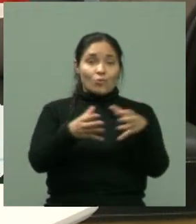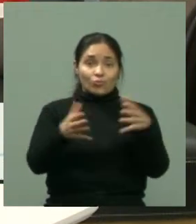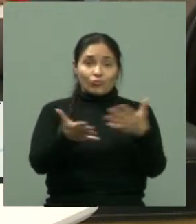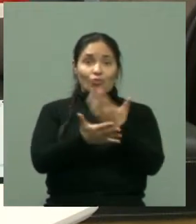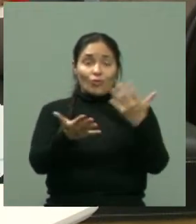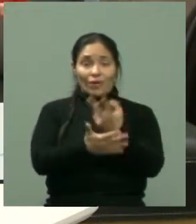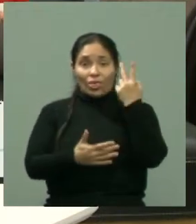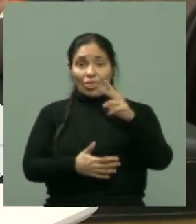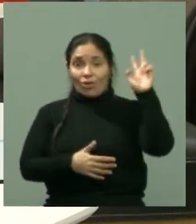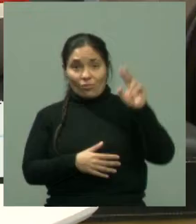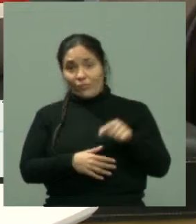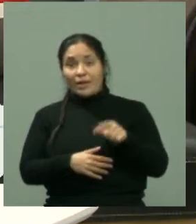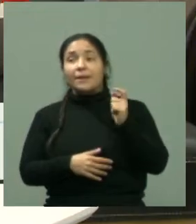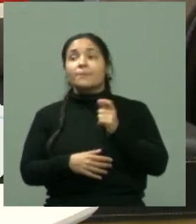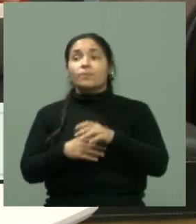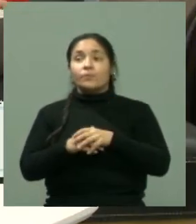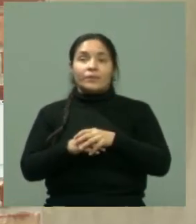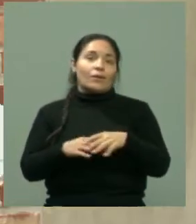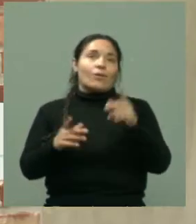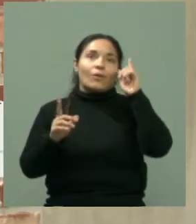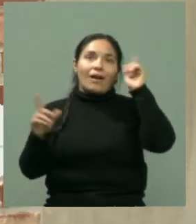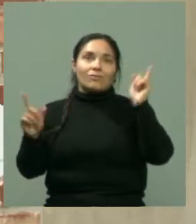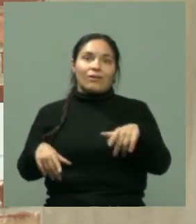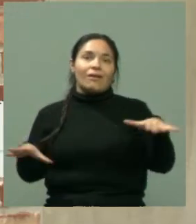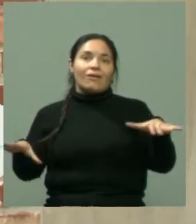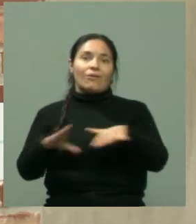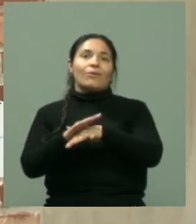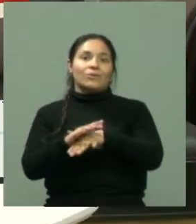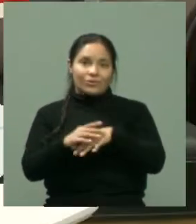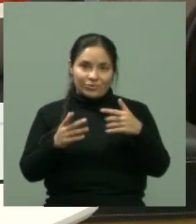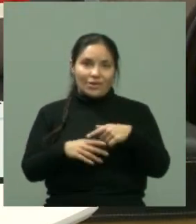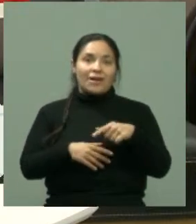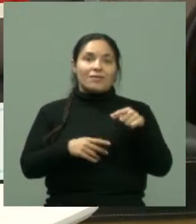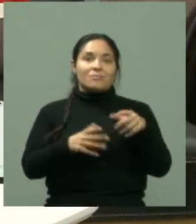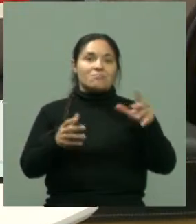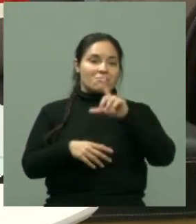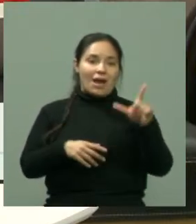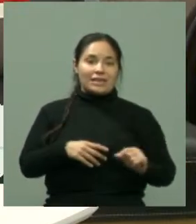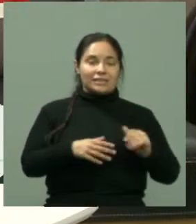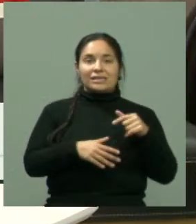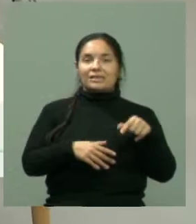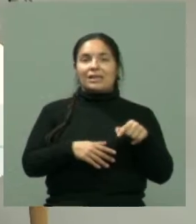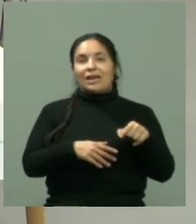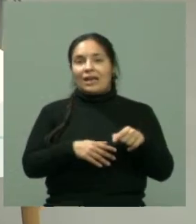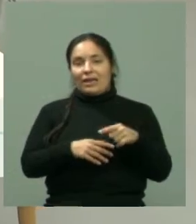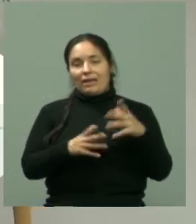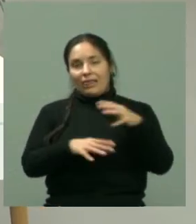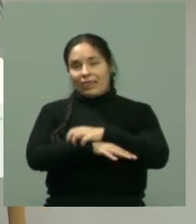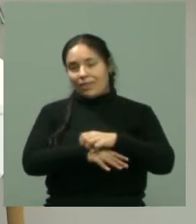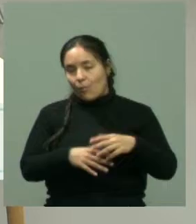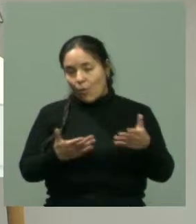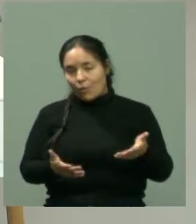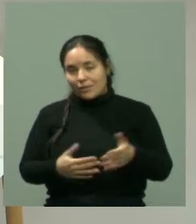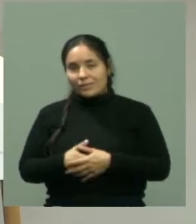que vendría también siendo, qué casualidad, el sur global. Exactamente. Bueno, y ahí está, me imagino que también se habla del tema y ustedes